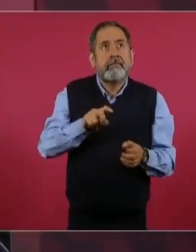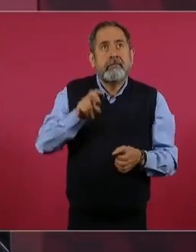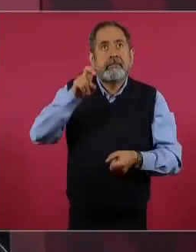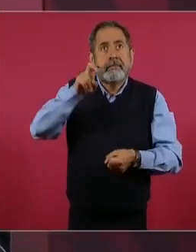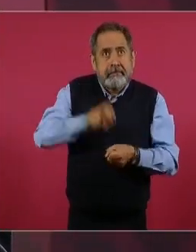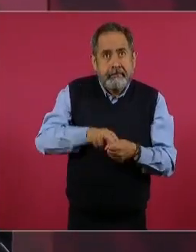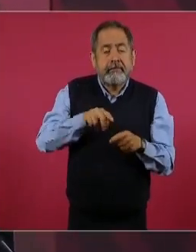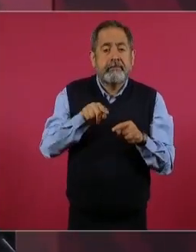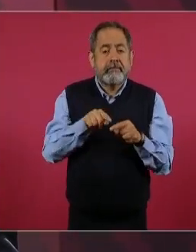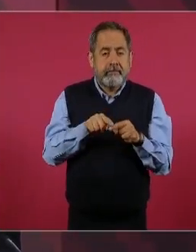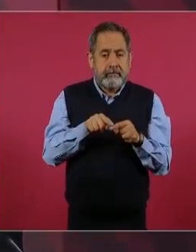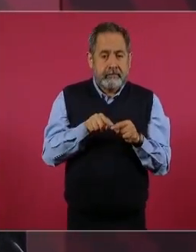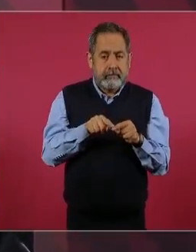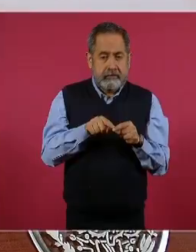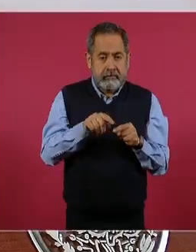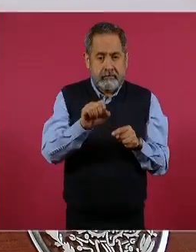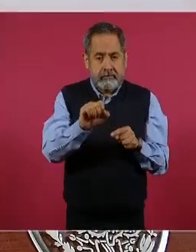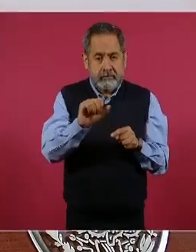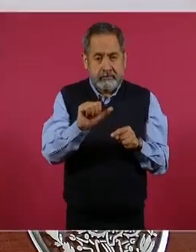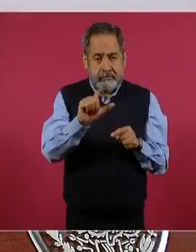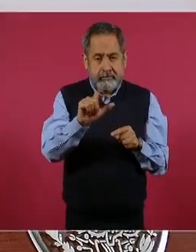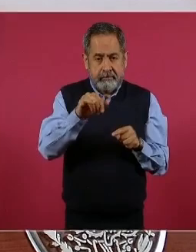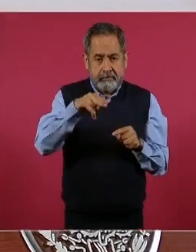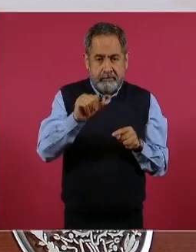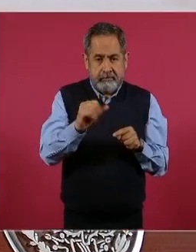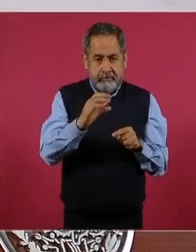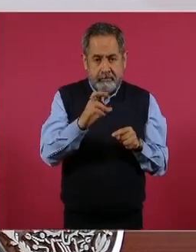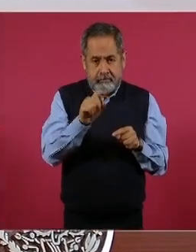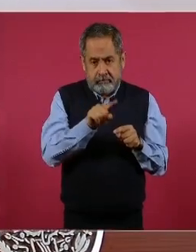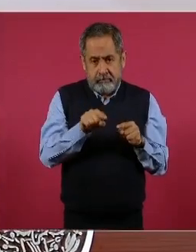en Salina Cruz